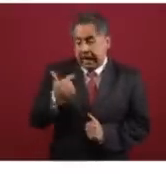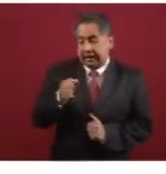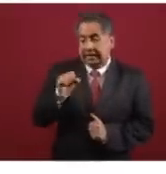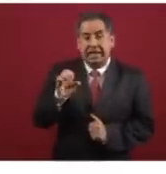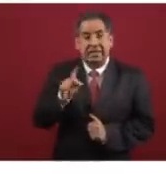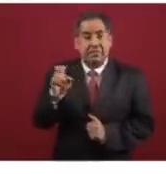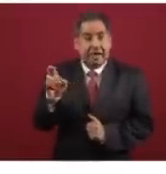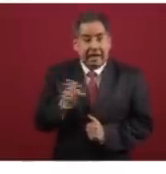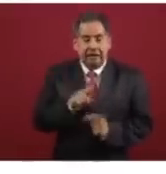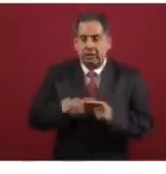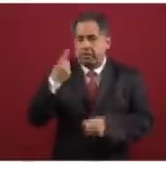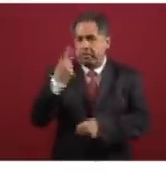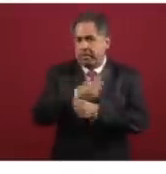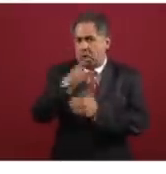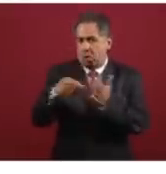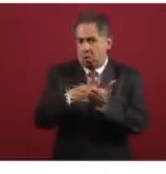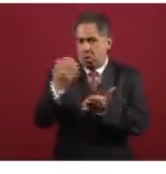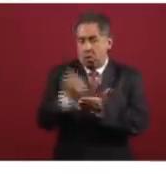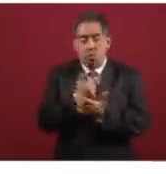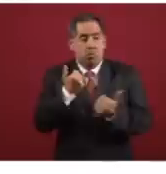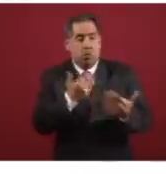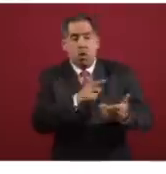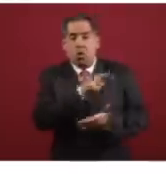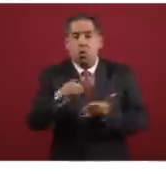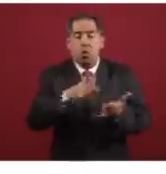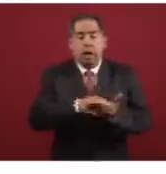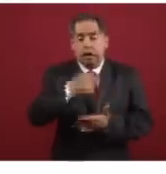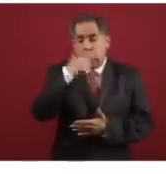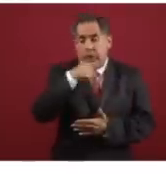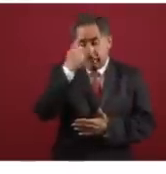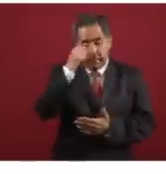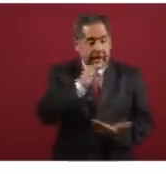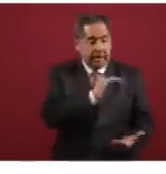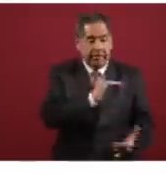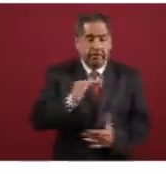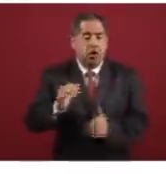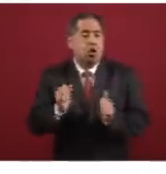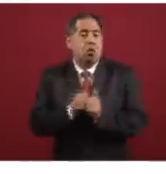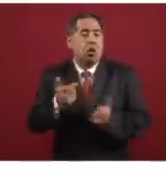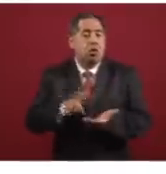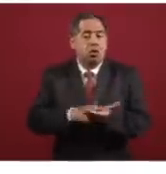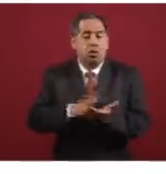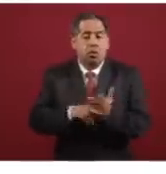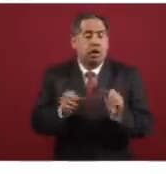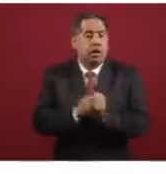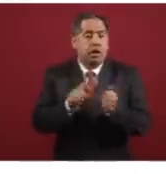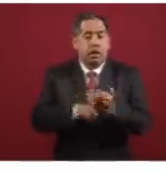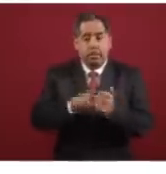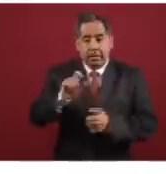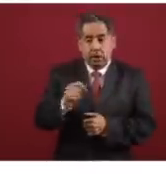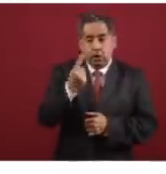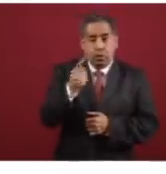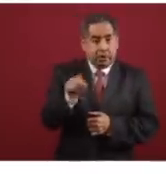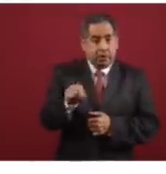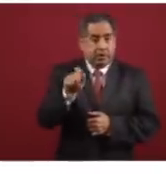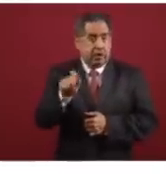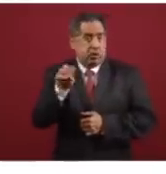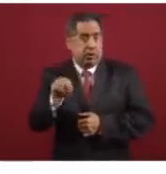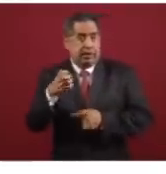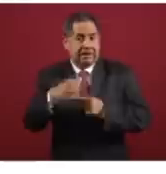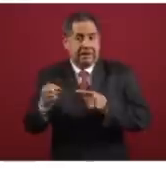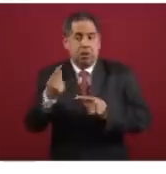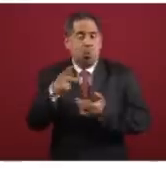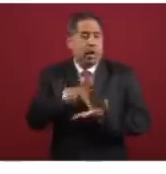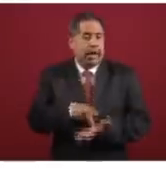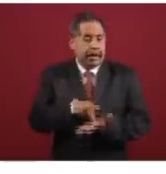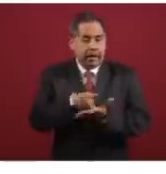Nieto se lleva el primer lugar en Lázaro Cárdenas para cilindros con un precio al público de 21 pesos 29 centavos por